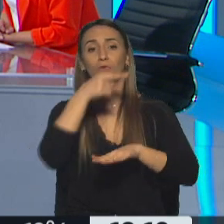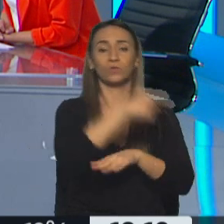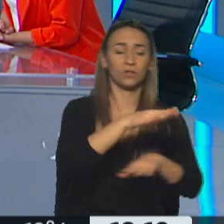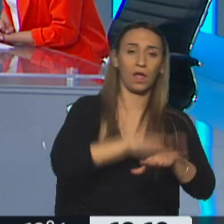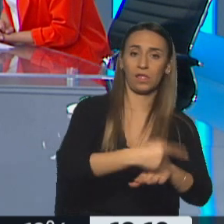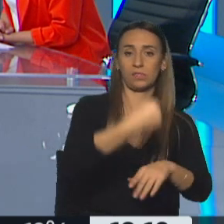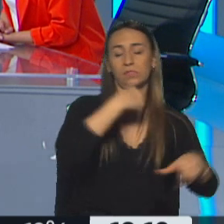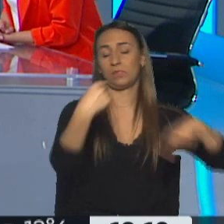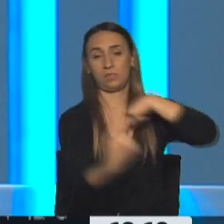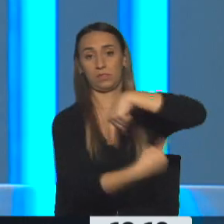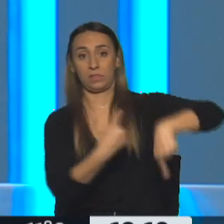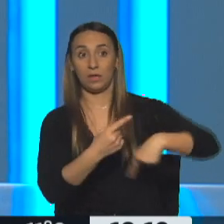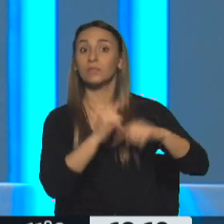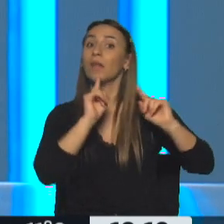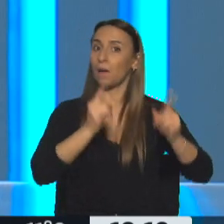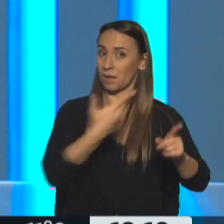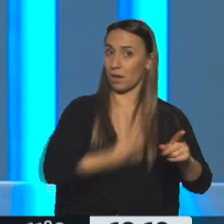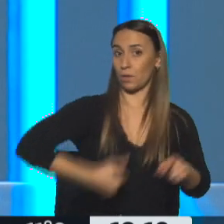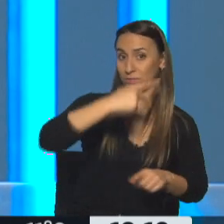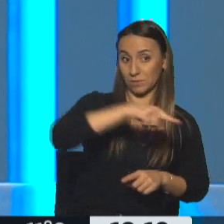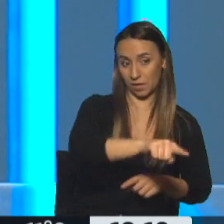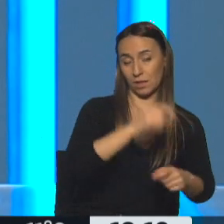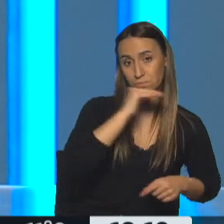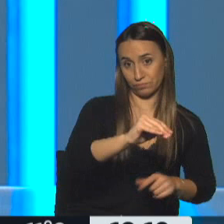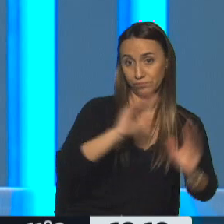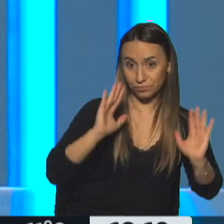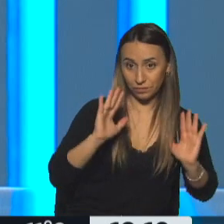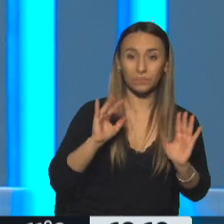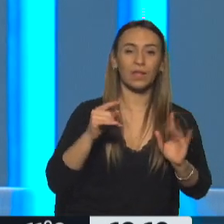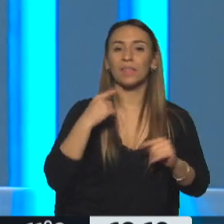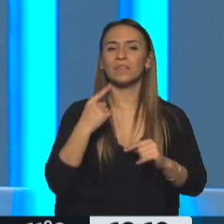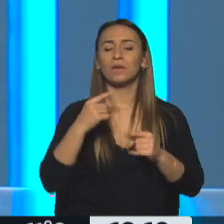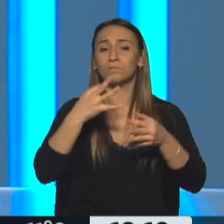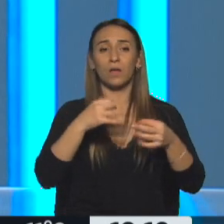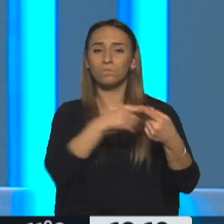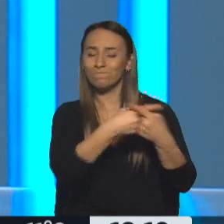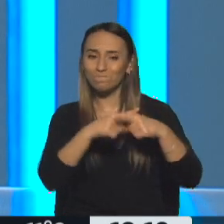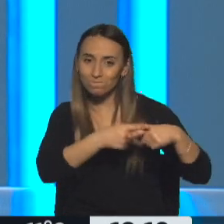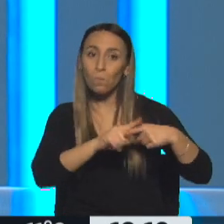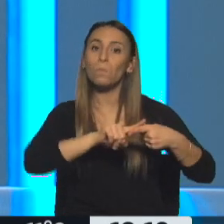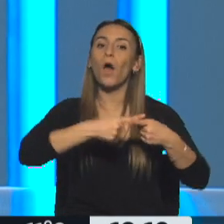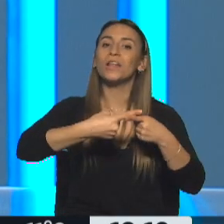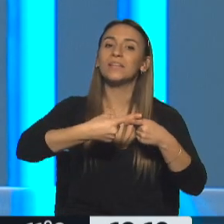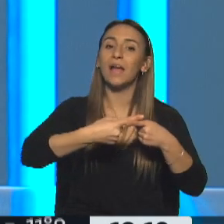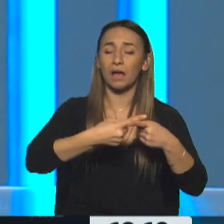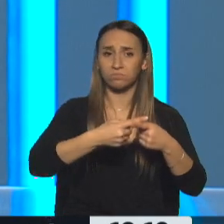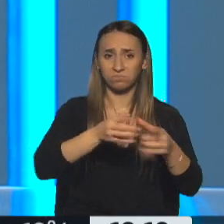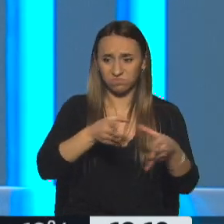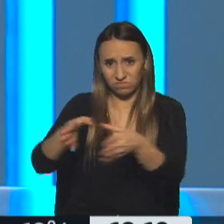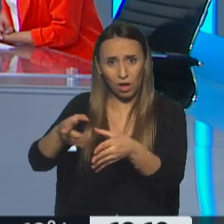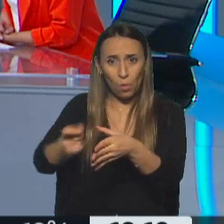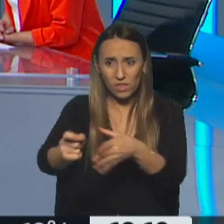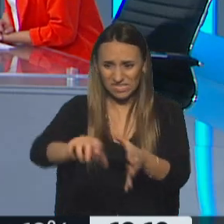que había realizado la señora vicepresidenta. Es decir, habla de discusiones políticas y lo saca del plano judicial. Es una